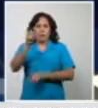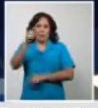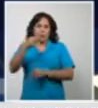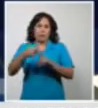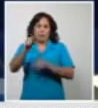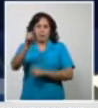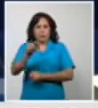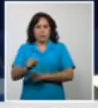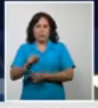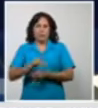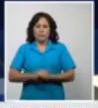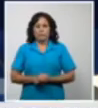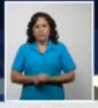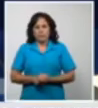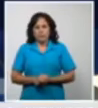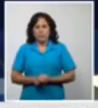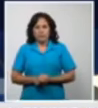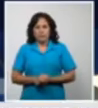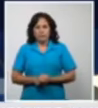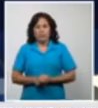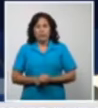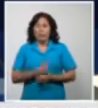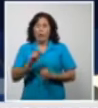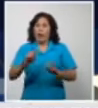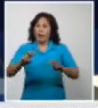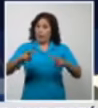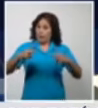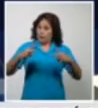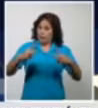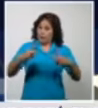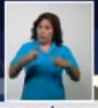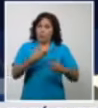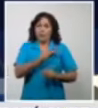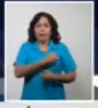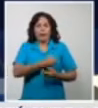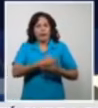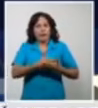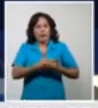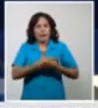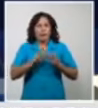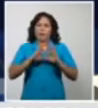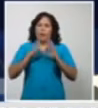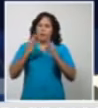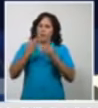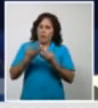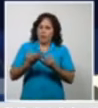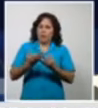este paciente. Reiteramos nuestras condolencias a sus familiares,